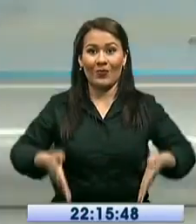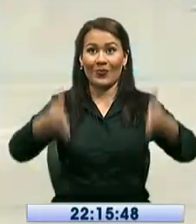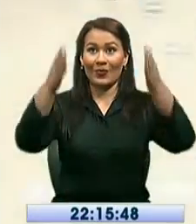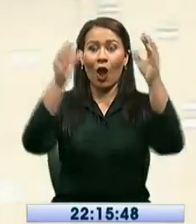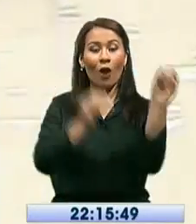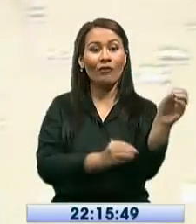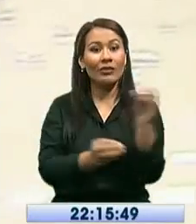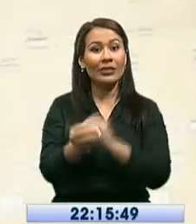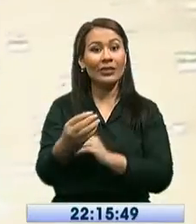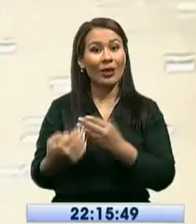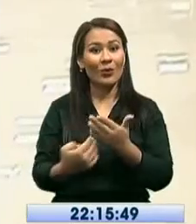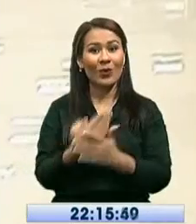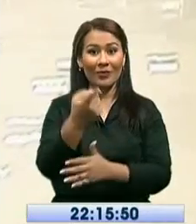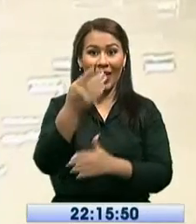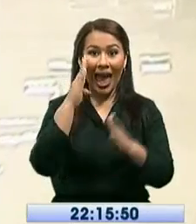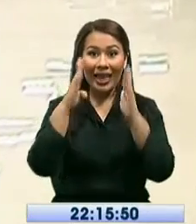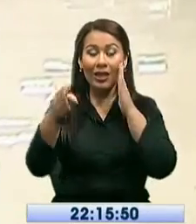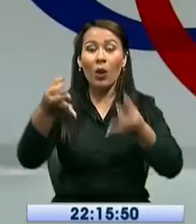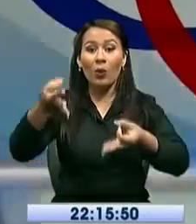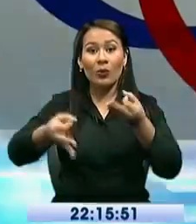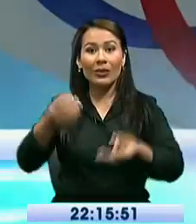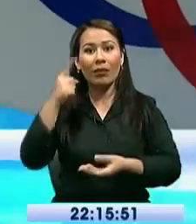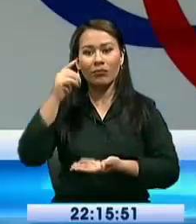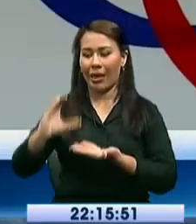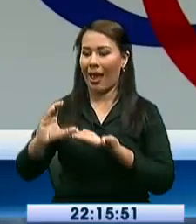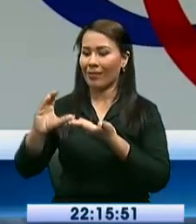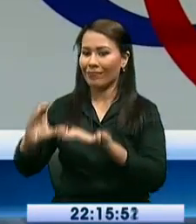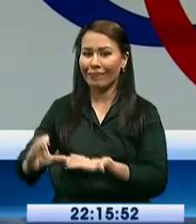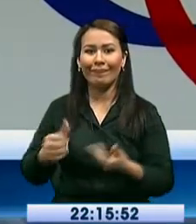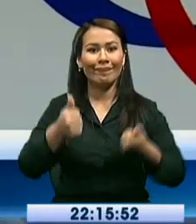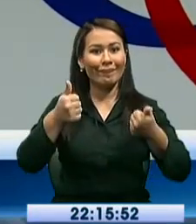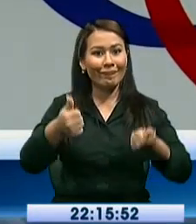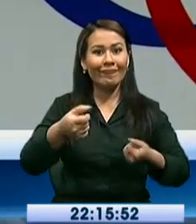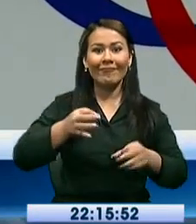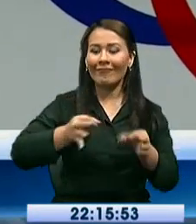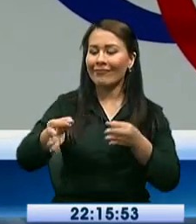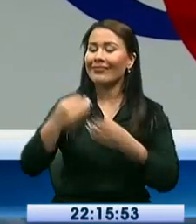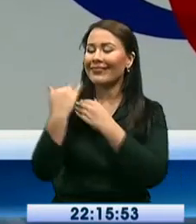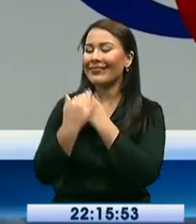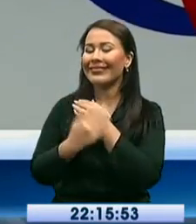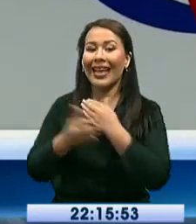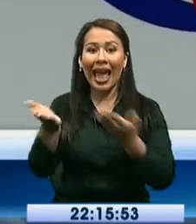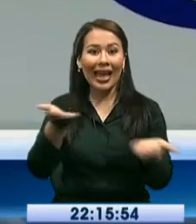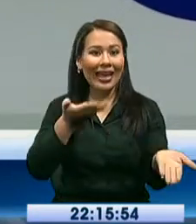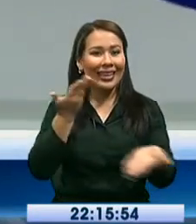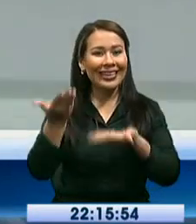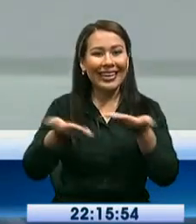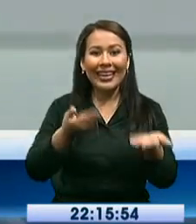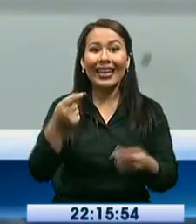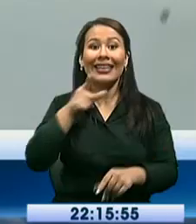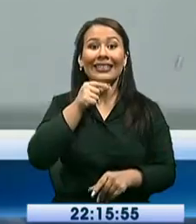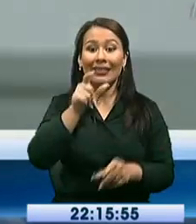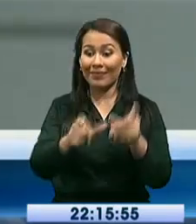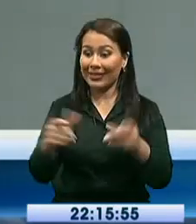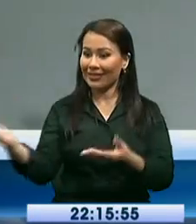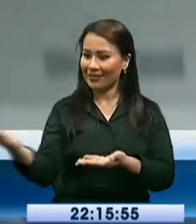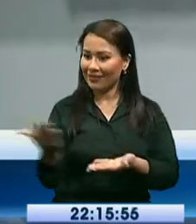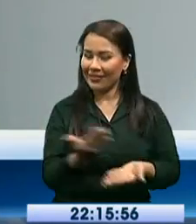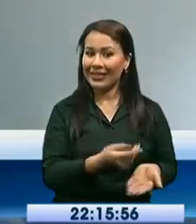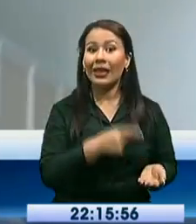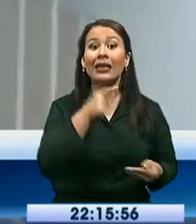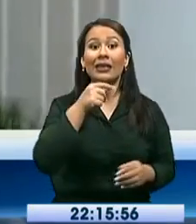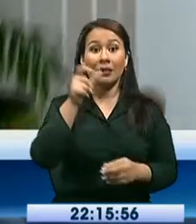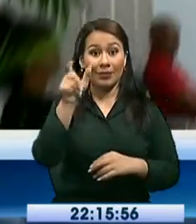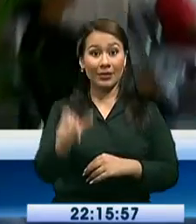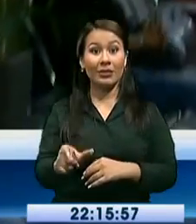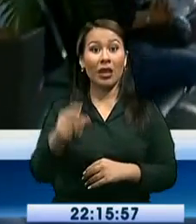la política del ejercicio de justicia con calidad, eficiencia y calidez para la ciudadanía. El vocal Nelson